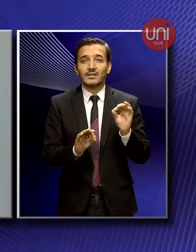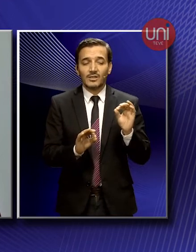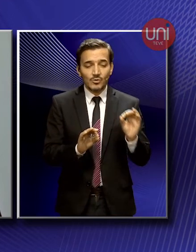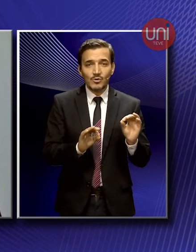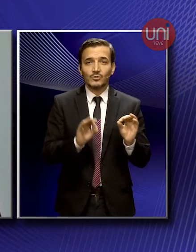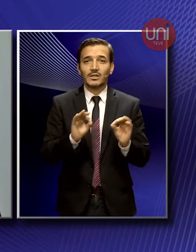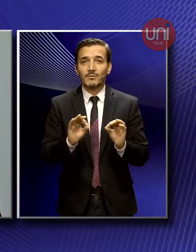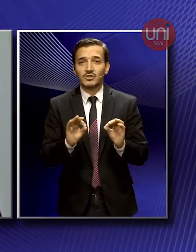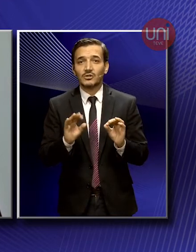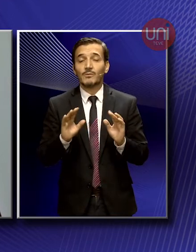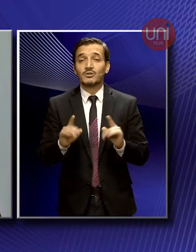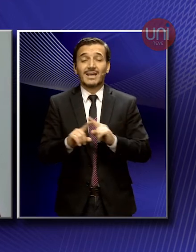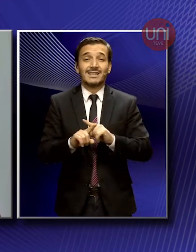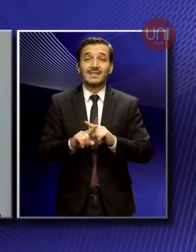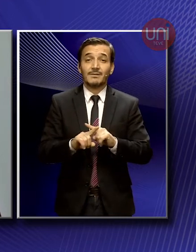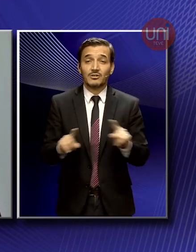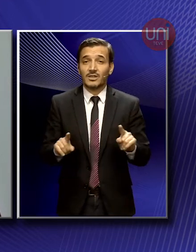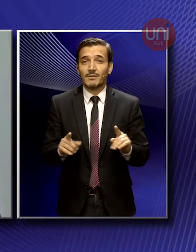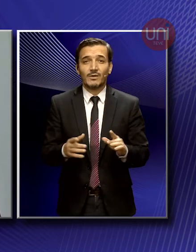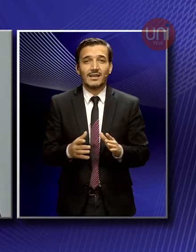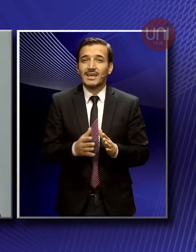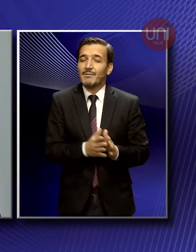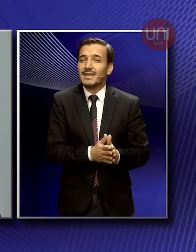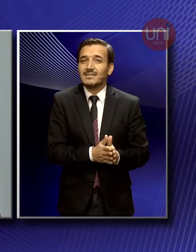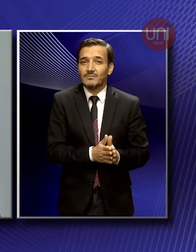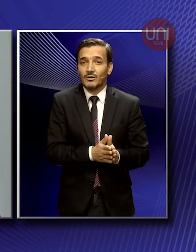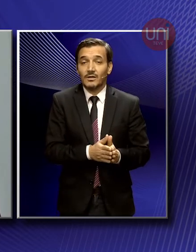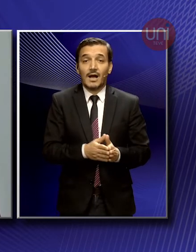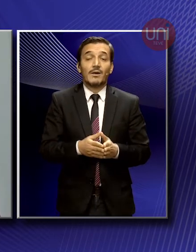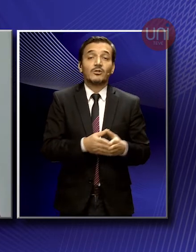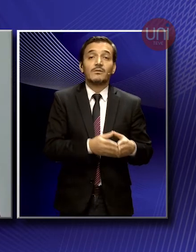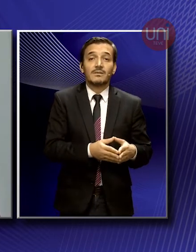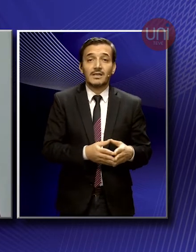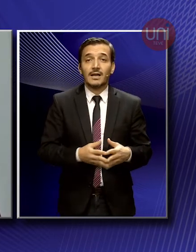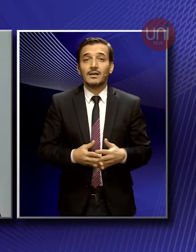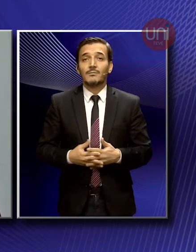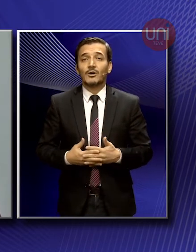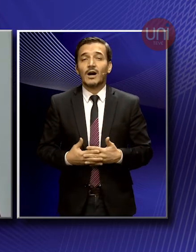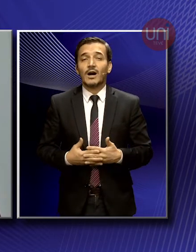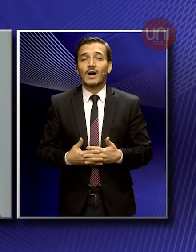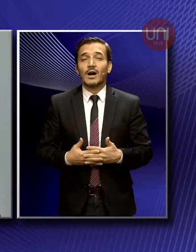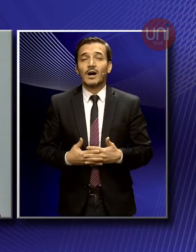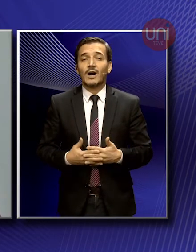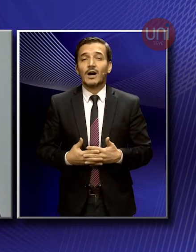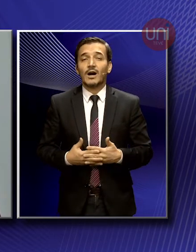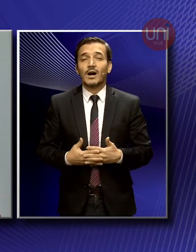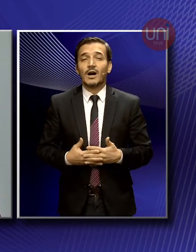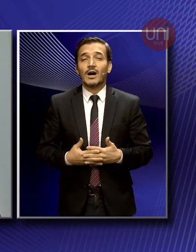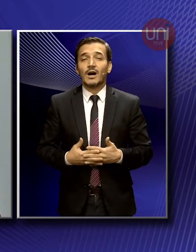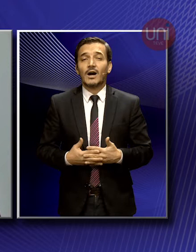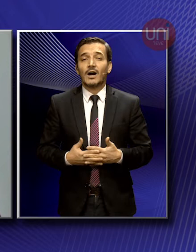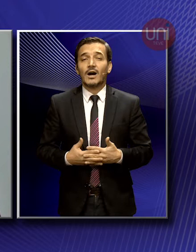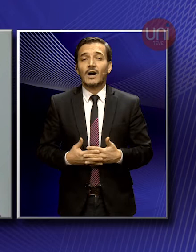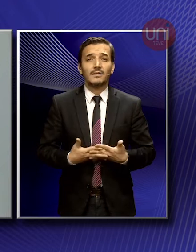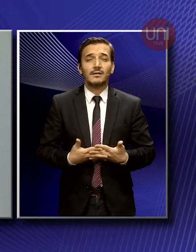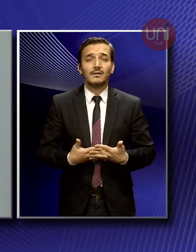entre un 1 y un 3% de personas que directamente no se quieren vacunar. Es bajísimo, hablando de Villa María, pero a nivel nacional o